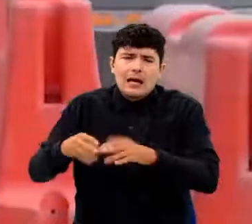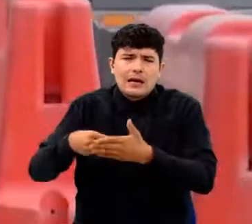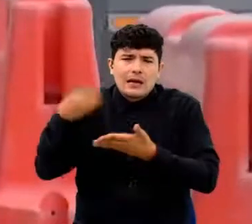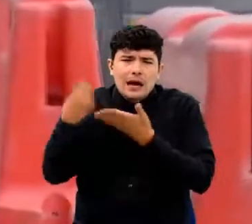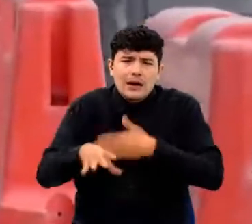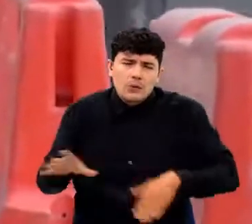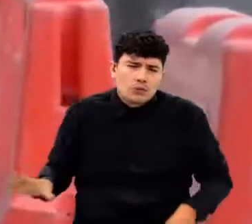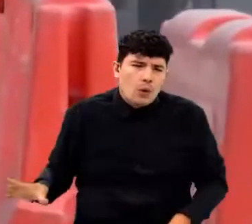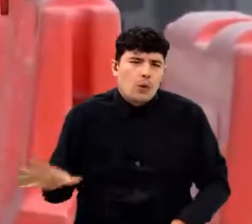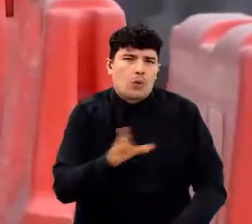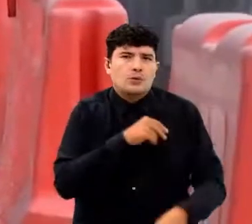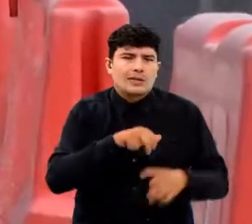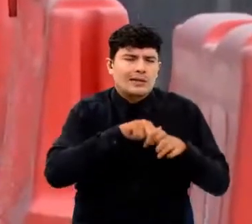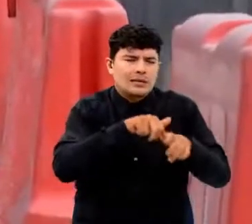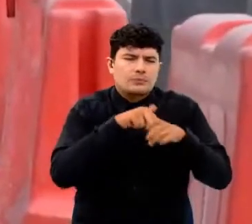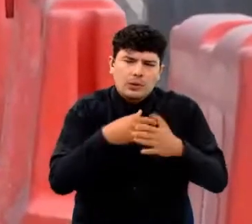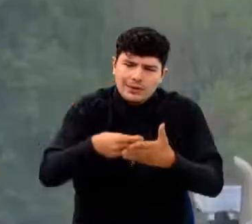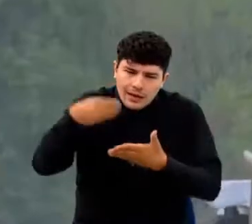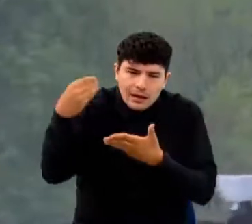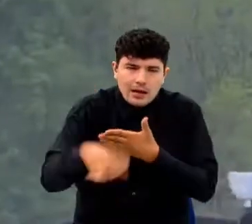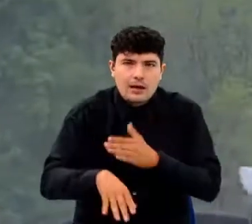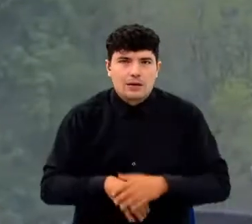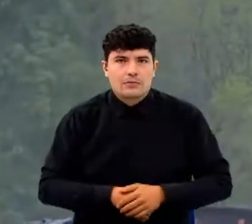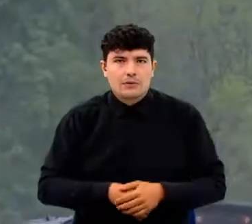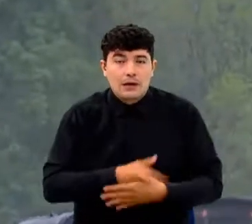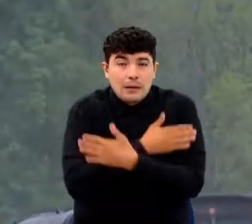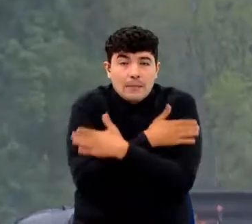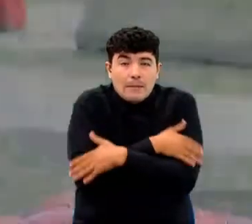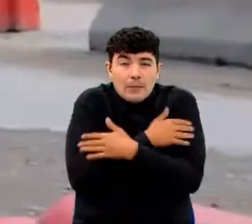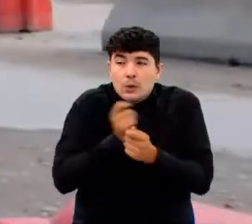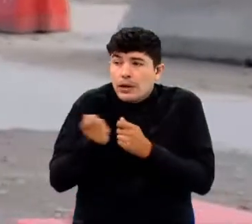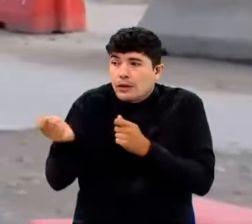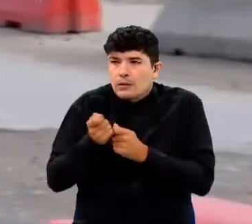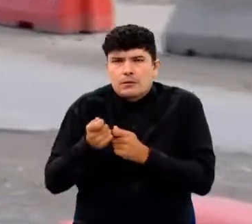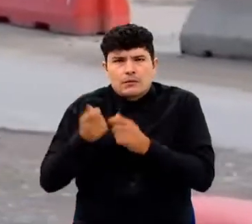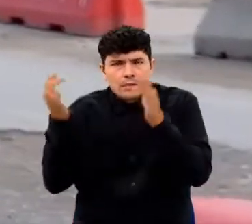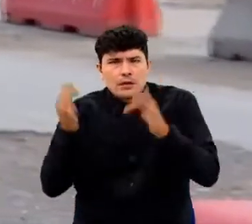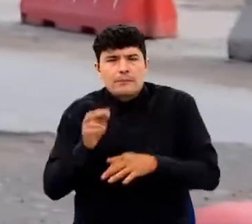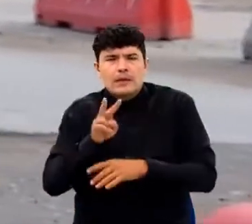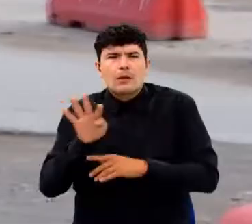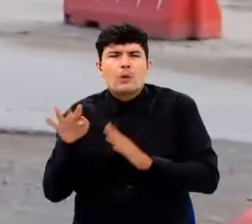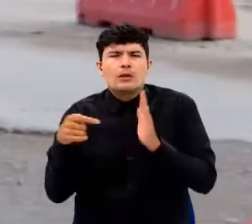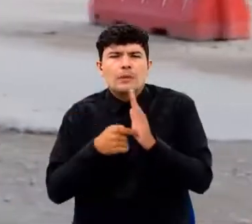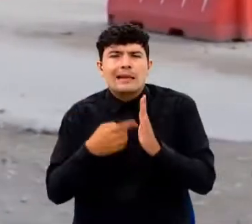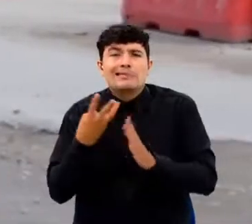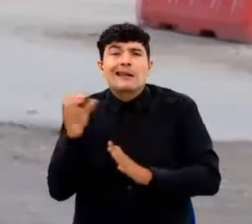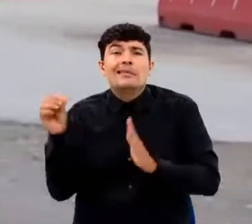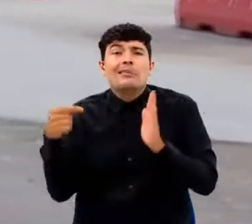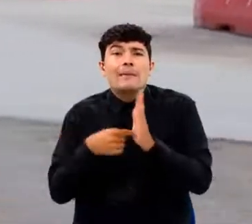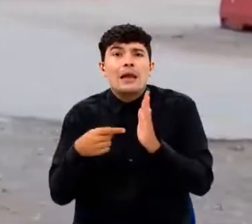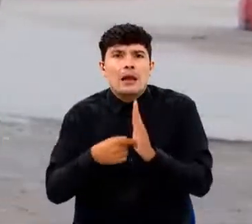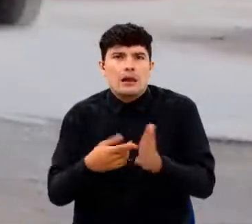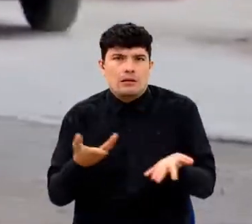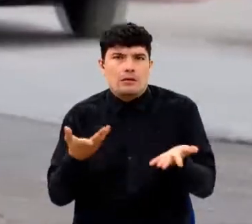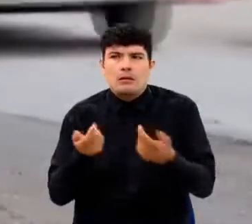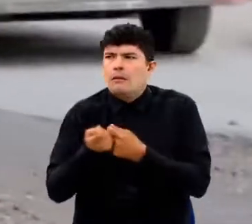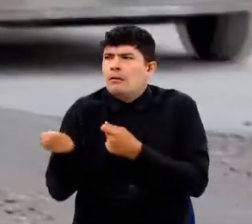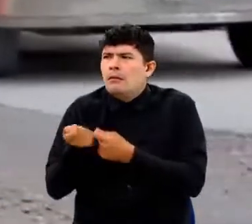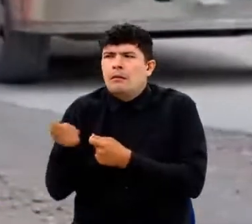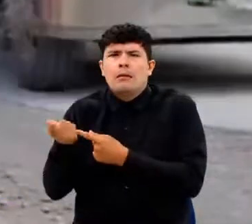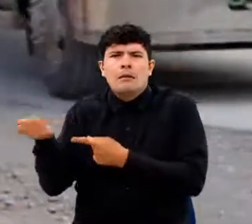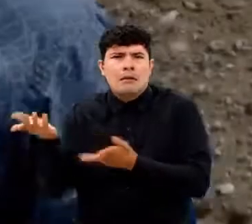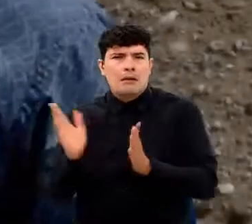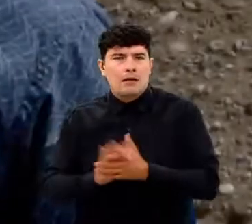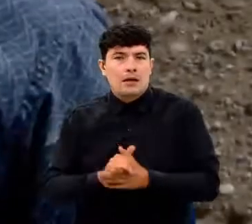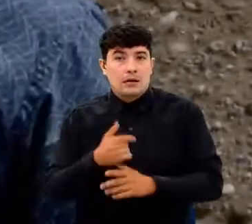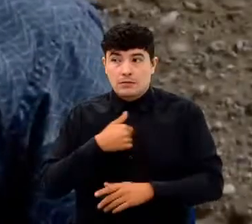nosotros. El transporte se va a encarecer. No más a ir a Pamplonita, ya vale 24.000, vale 30.000 pesos, no más a ir a Pamplonita, no más. Ahora, si vamos